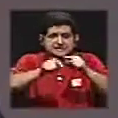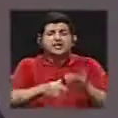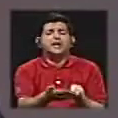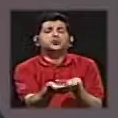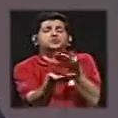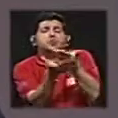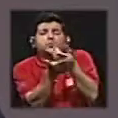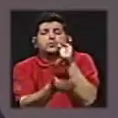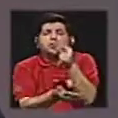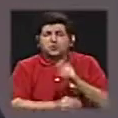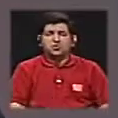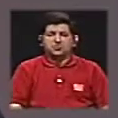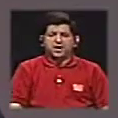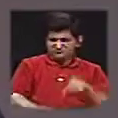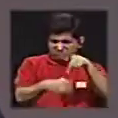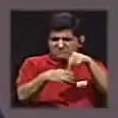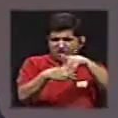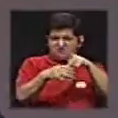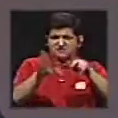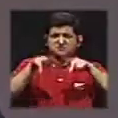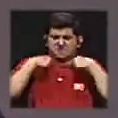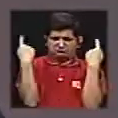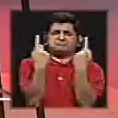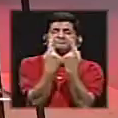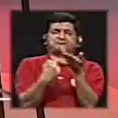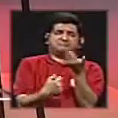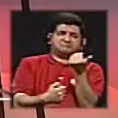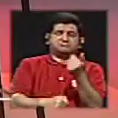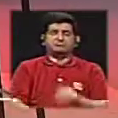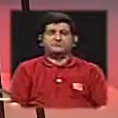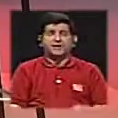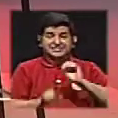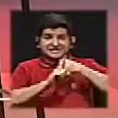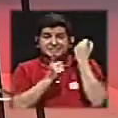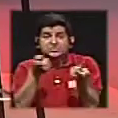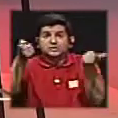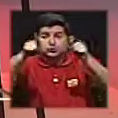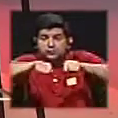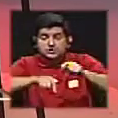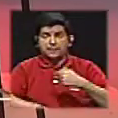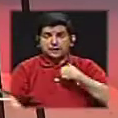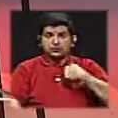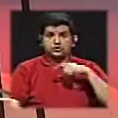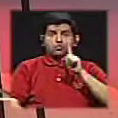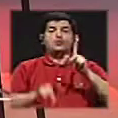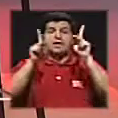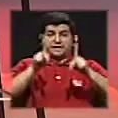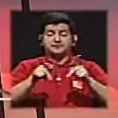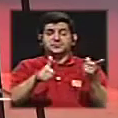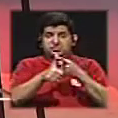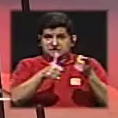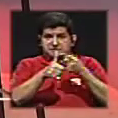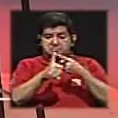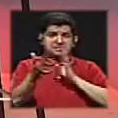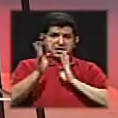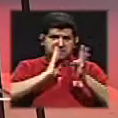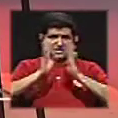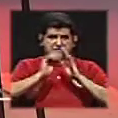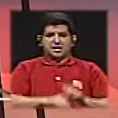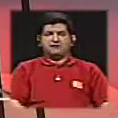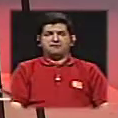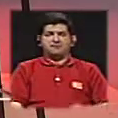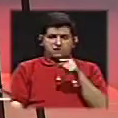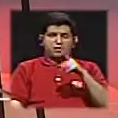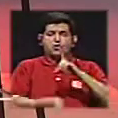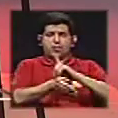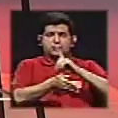ofreció entrar al partido. Cuando esa situación ocurrió, yo fui uno de los primeros en hablar